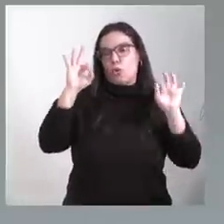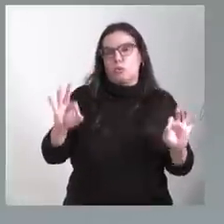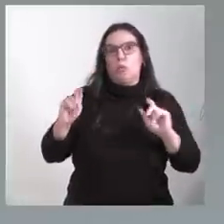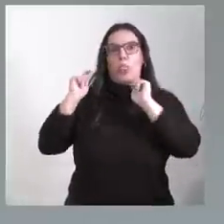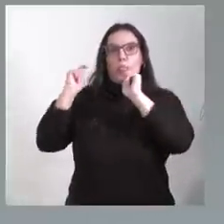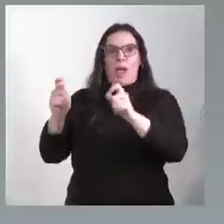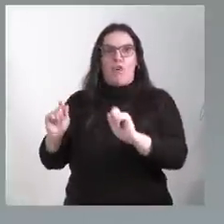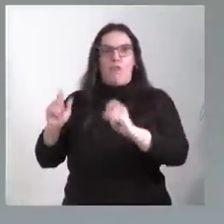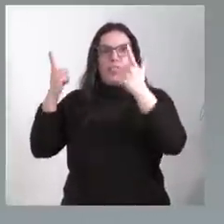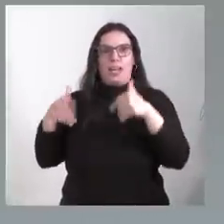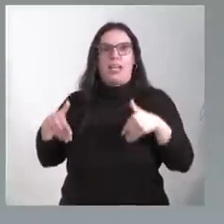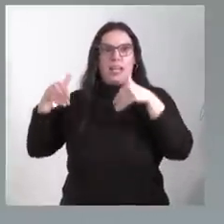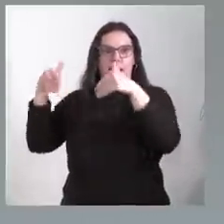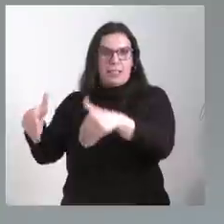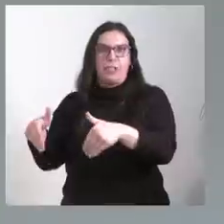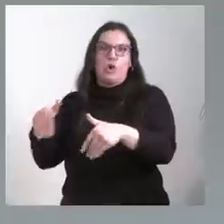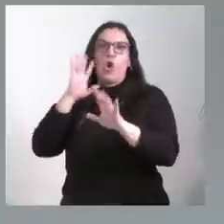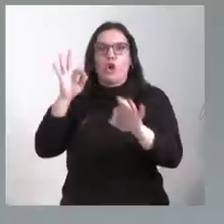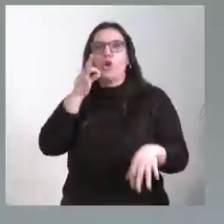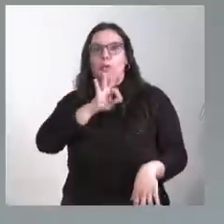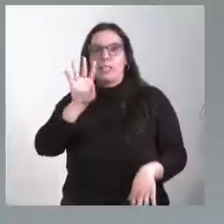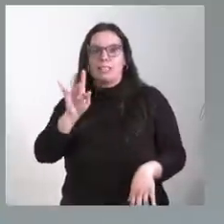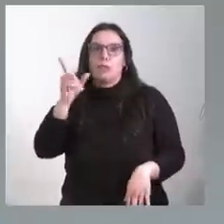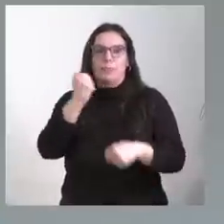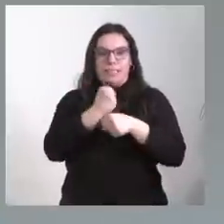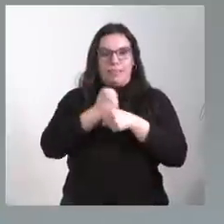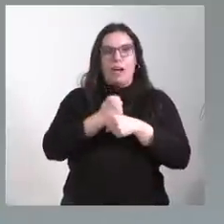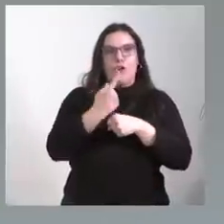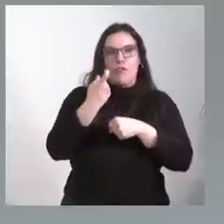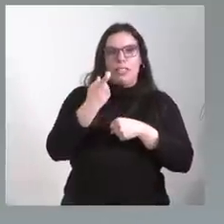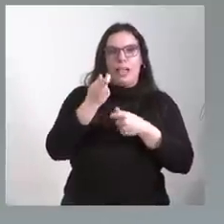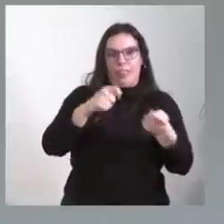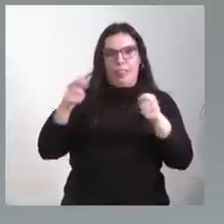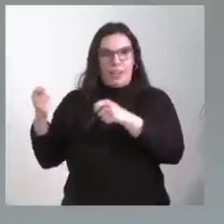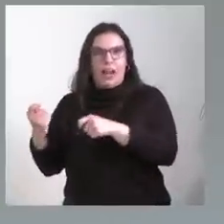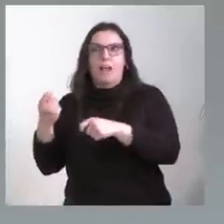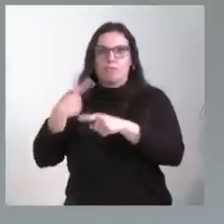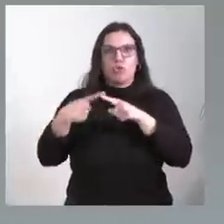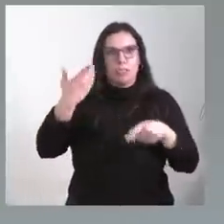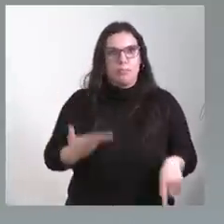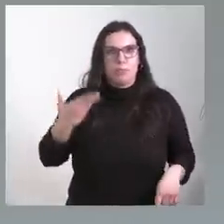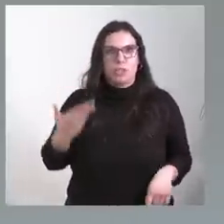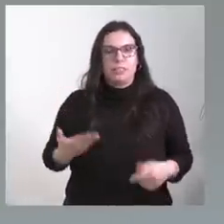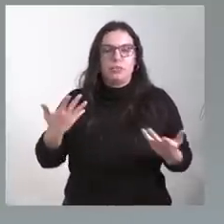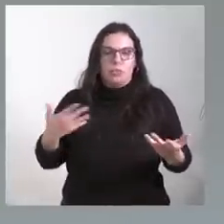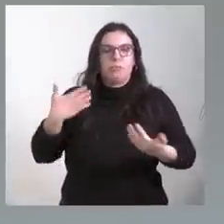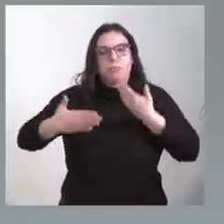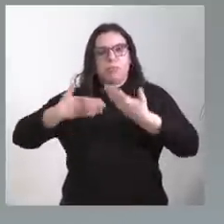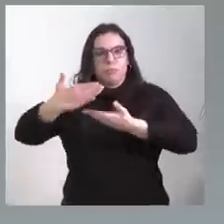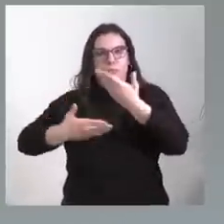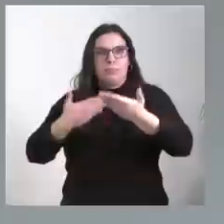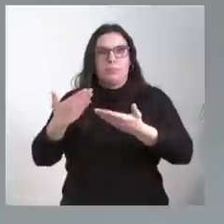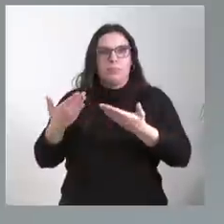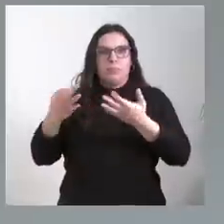que realizaría la misma pero también tiene una serie de tareas que cumplir que son muy importantes y por tanto en el